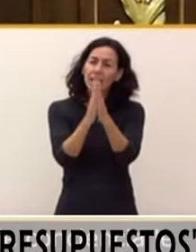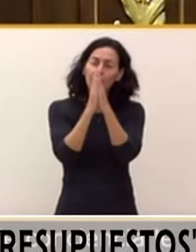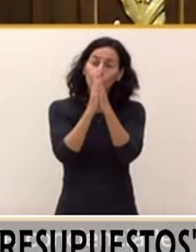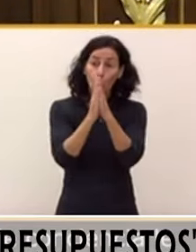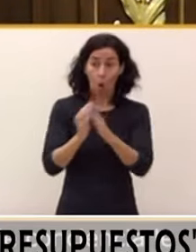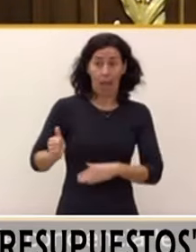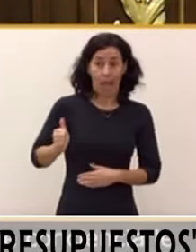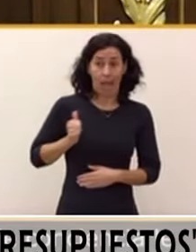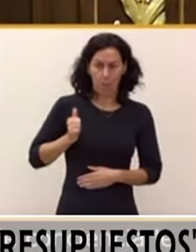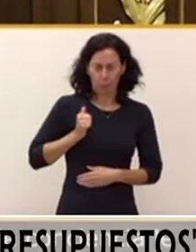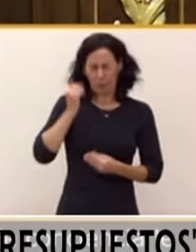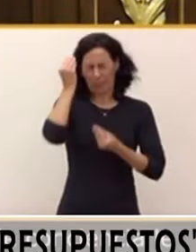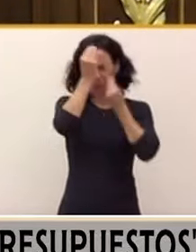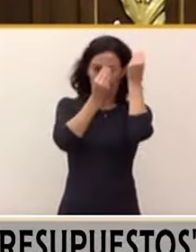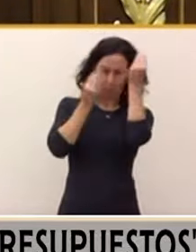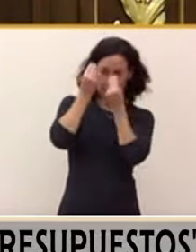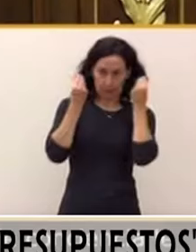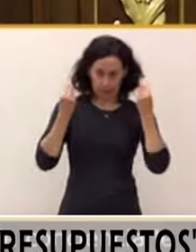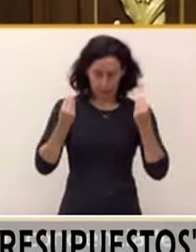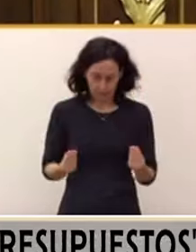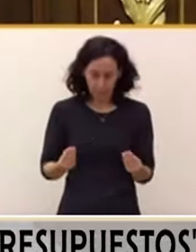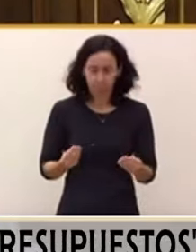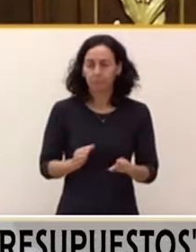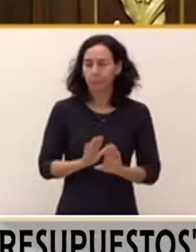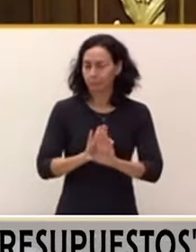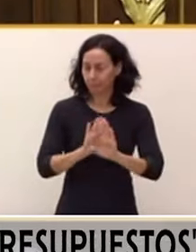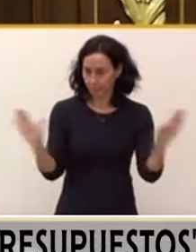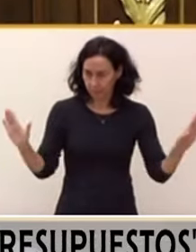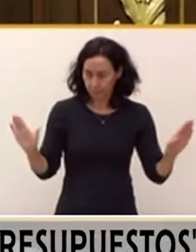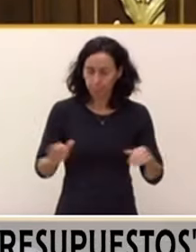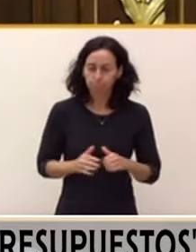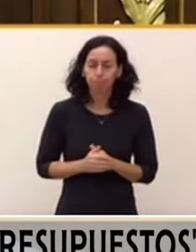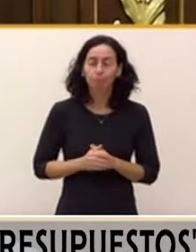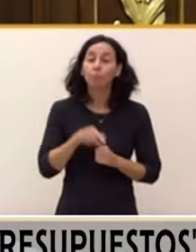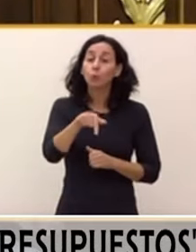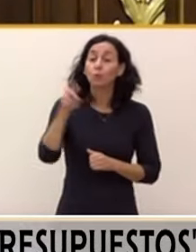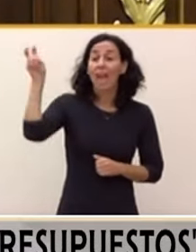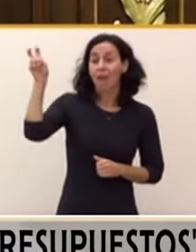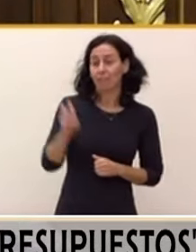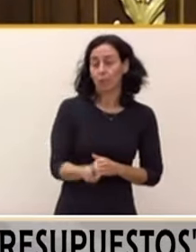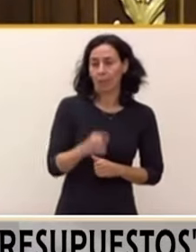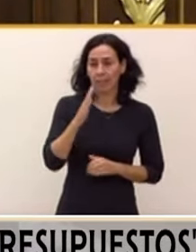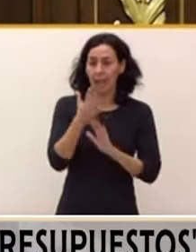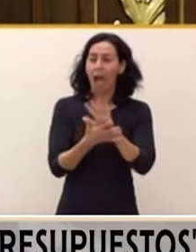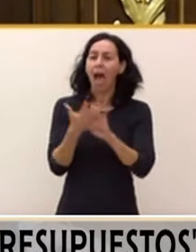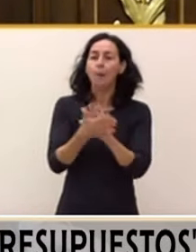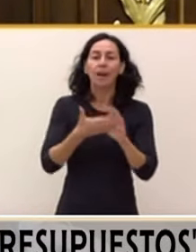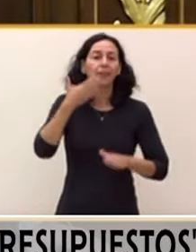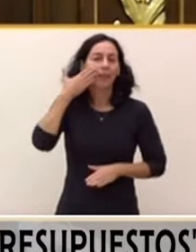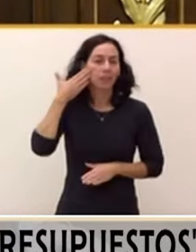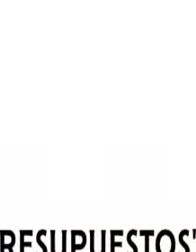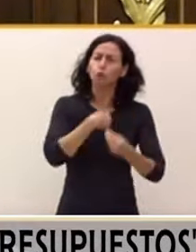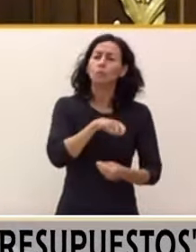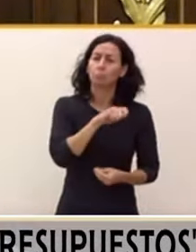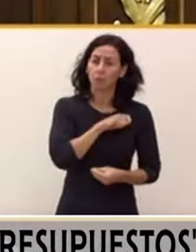señoría, ha venido usted a hablar de dignidad. Dignidad para usted significa presos por